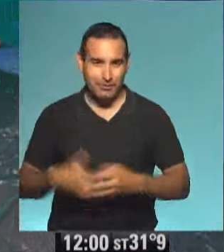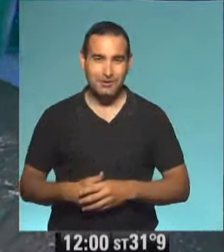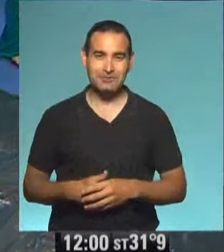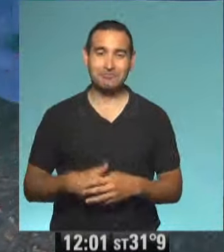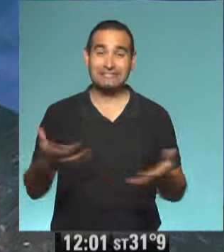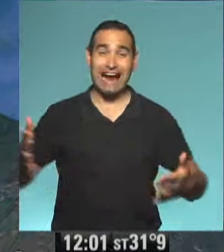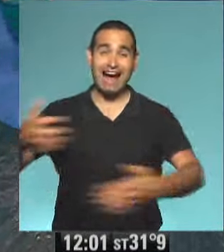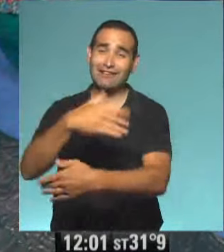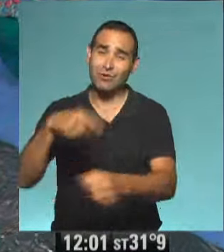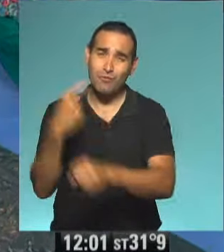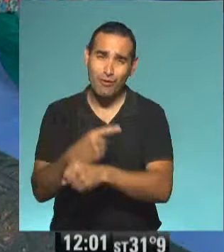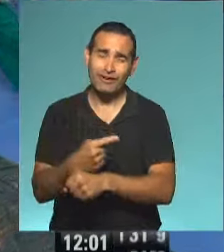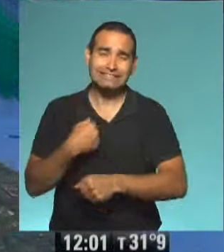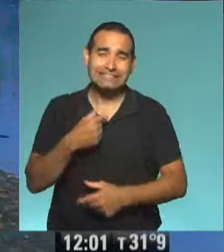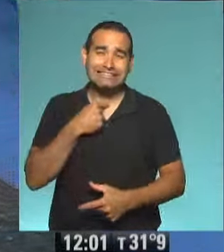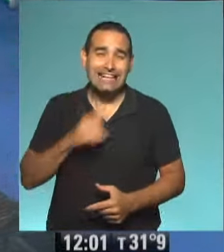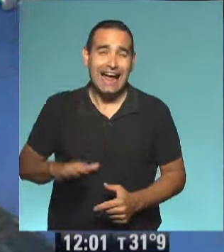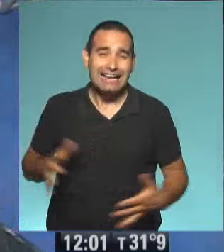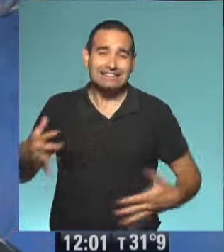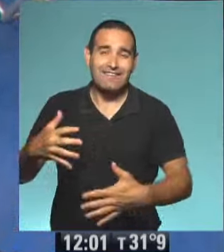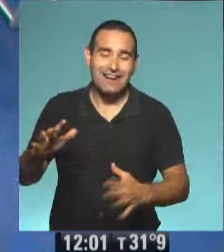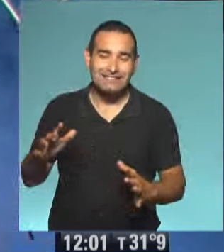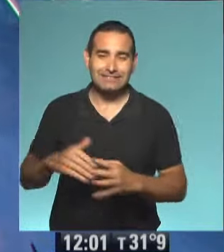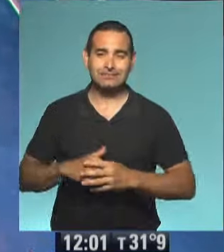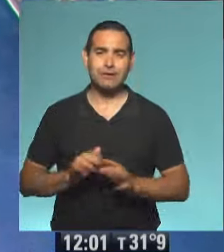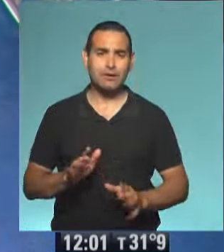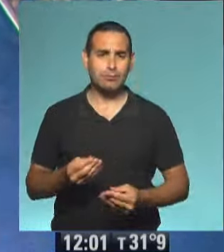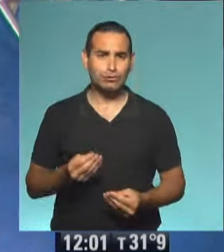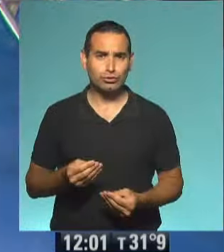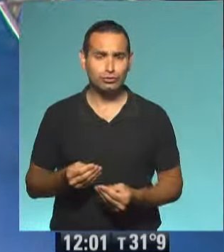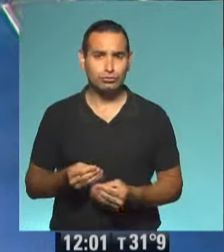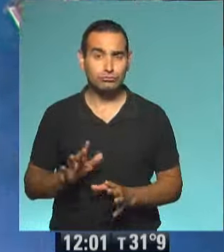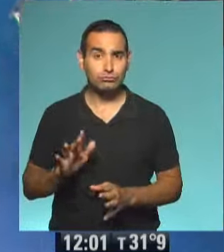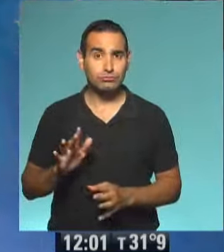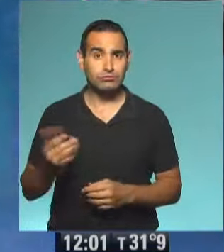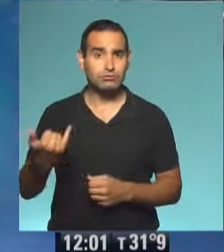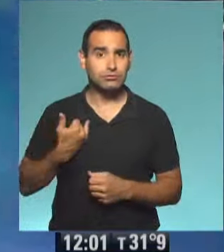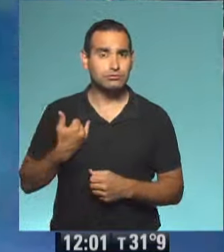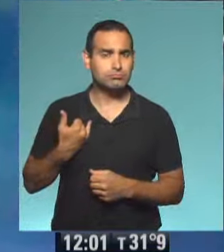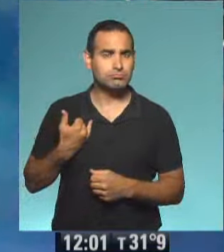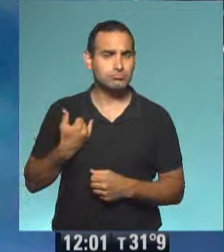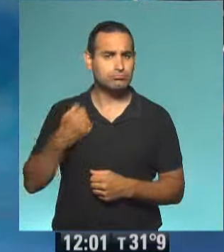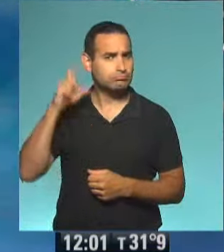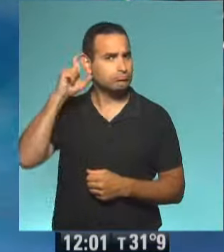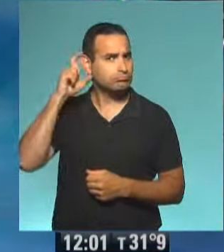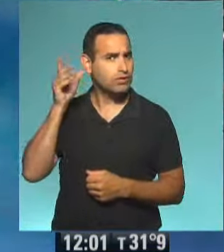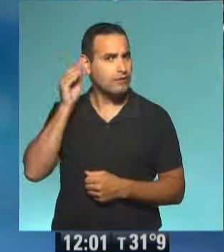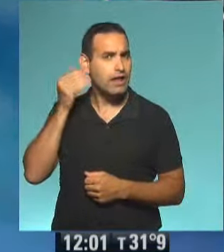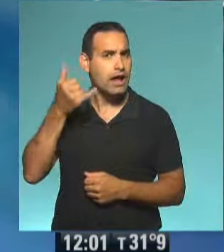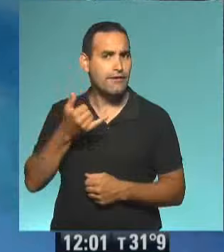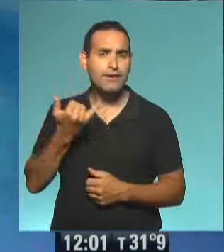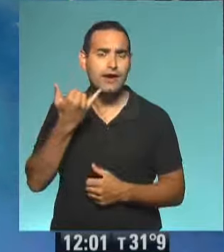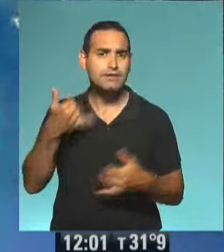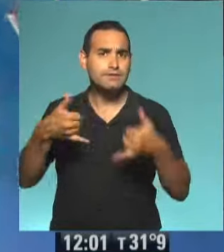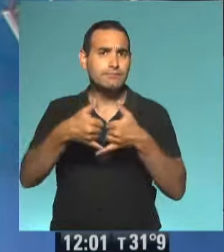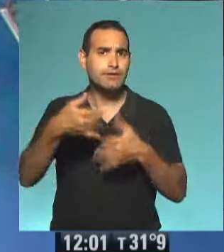podemos abrazar, pero te abrazaría. No, opa, opa, opa, opa. ¿Qué pasó? Atenti, Tifioqui. Me están avisando por la cucaracha que hay una llamada